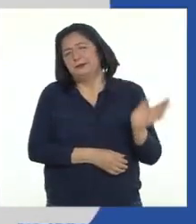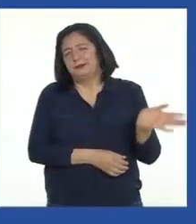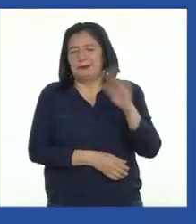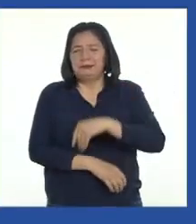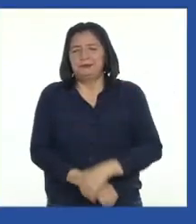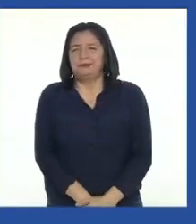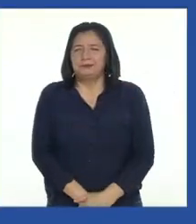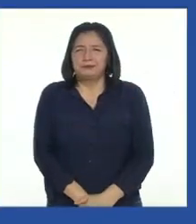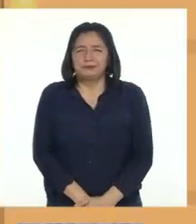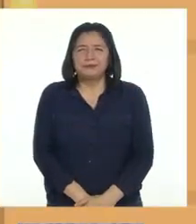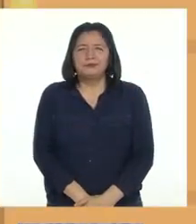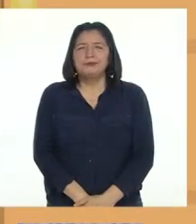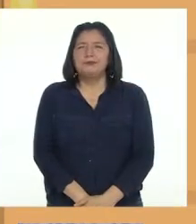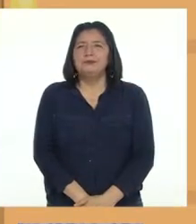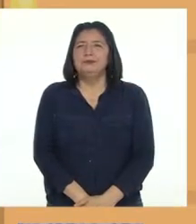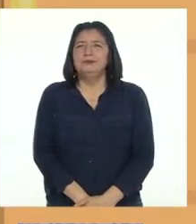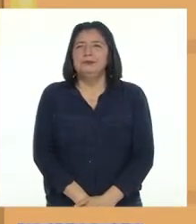ellos!